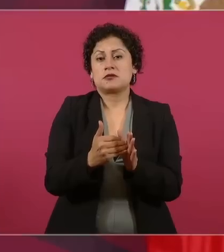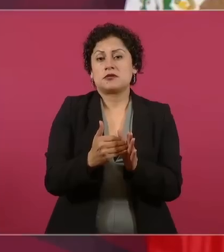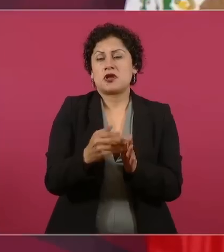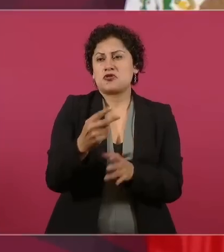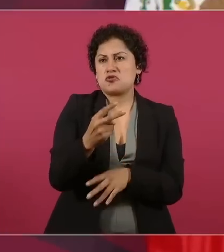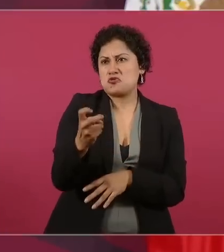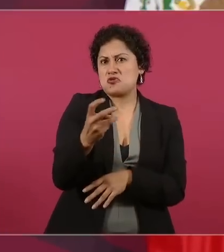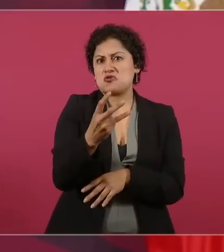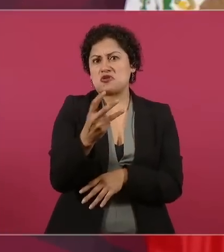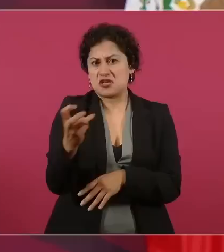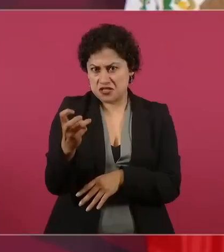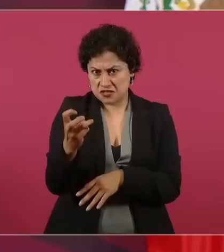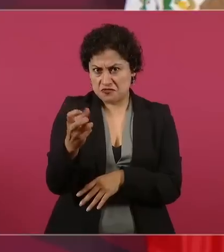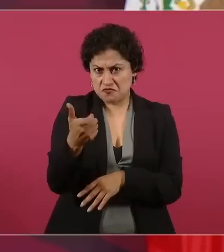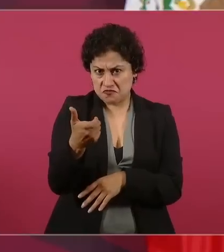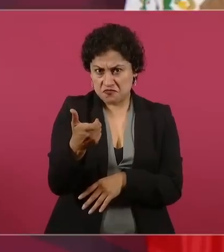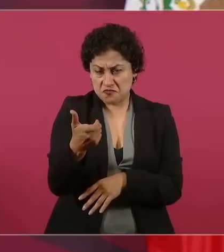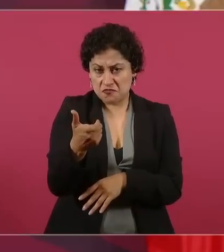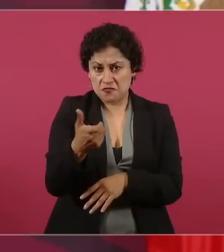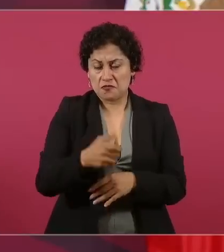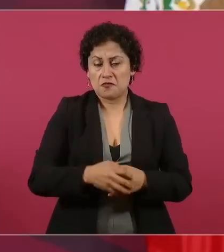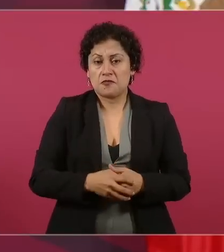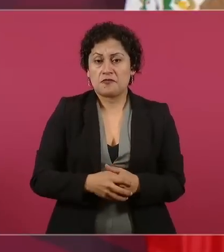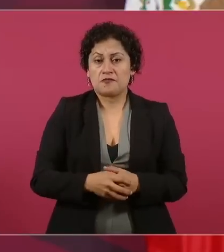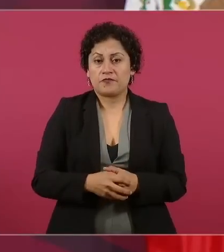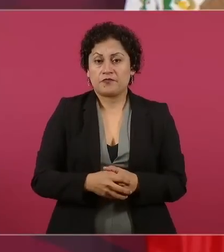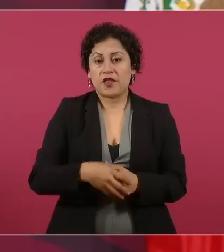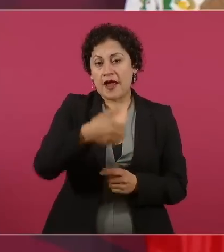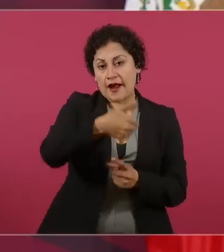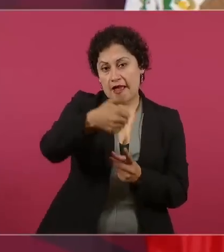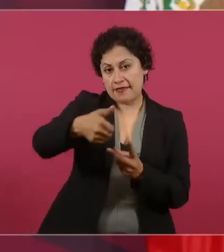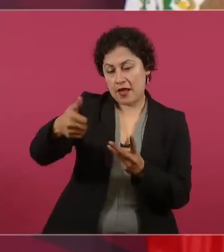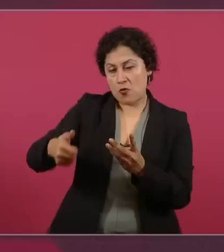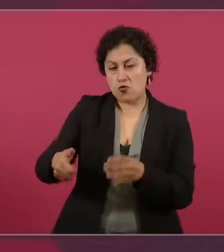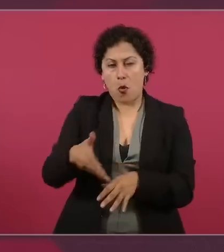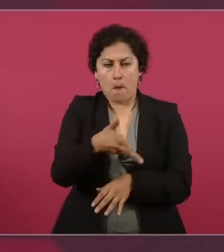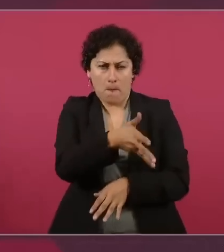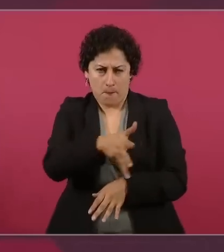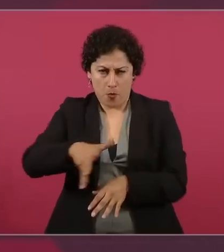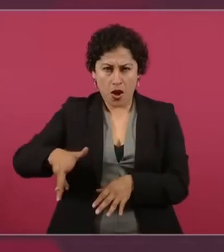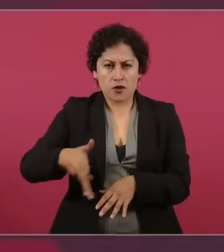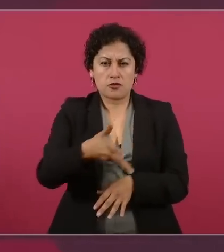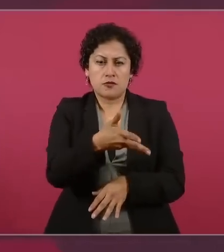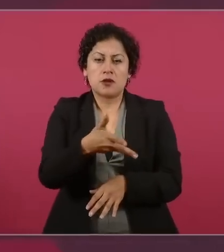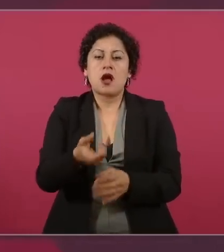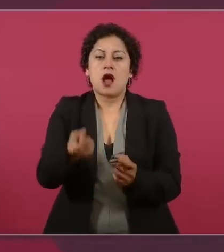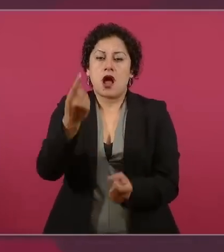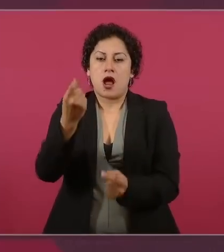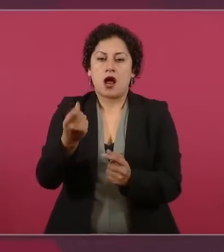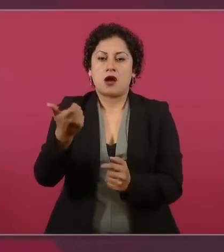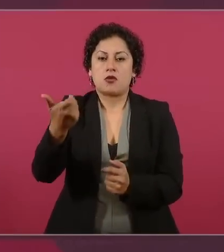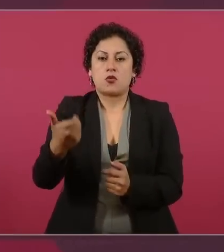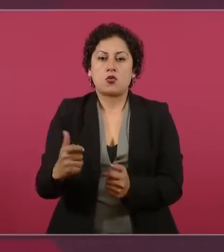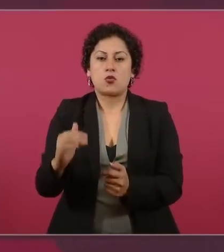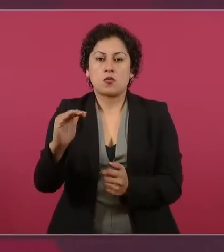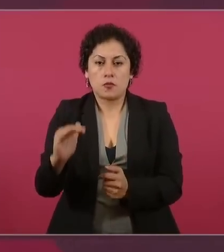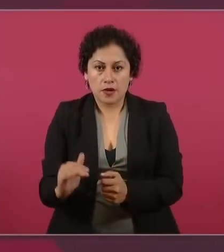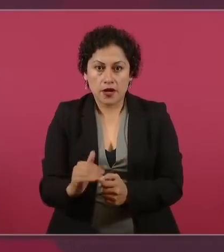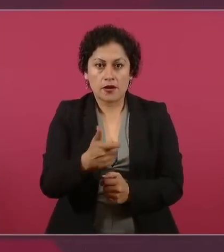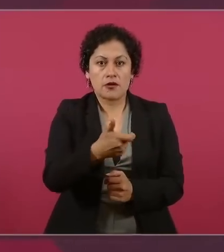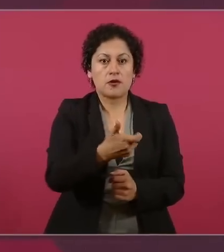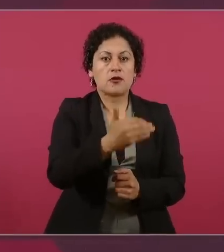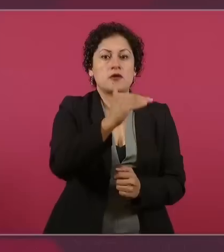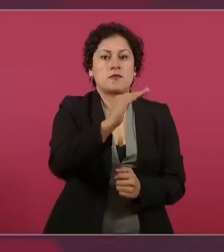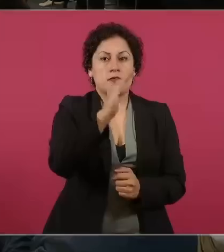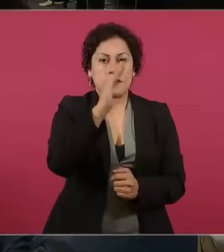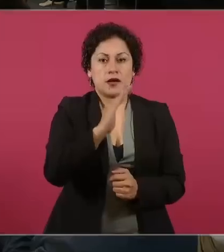16,300 pesos por trabajador promedio, porque hay quienes ganan menos, hay quienes ganan más, pero el promedio de